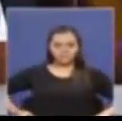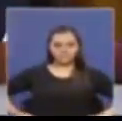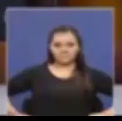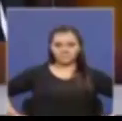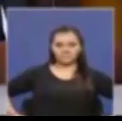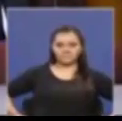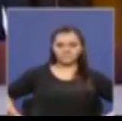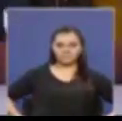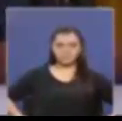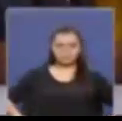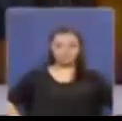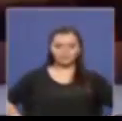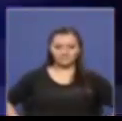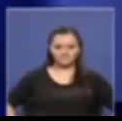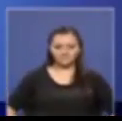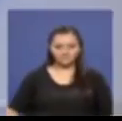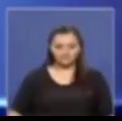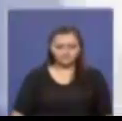Adelante.